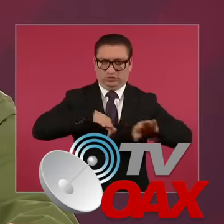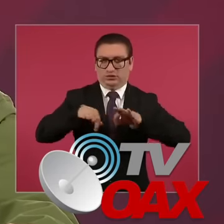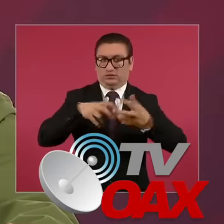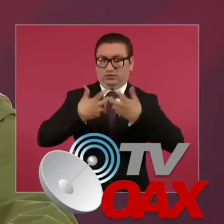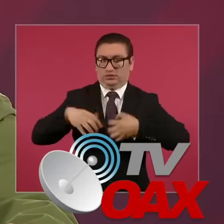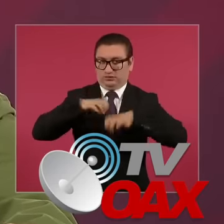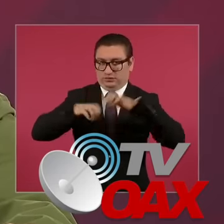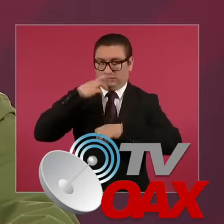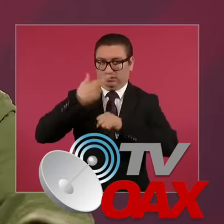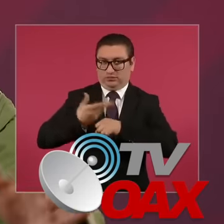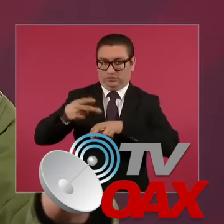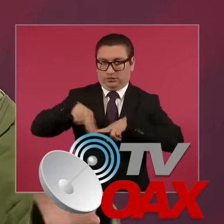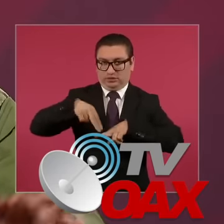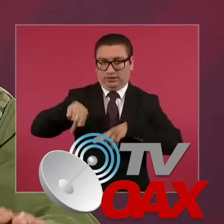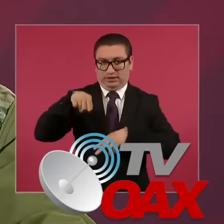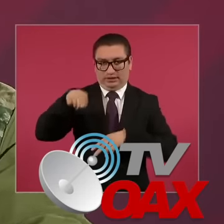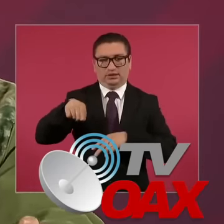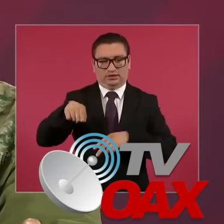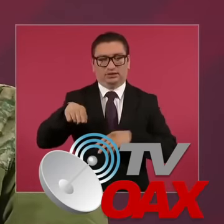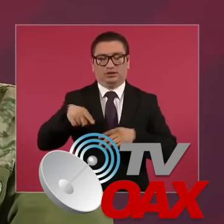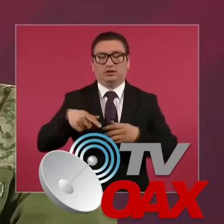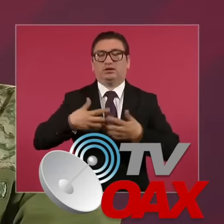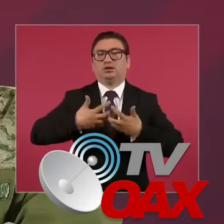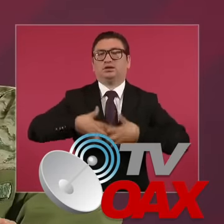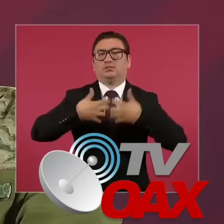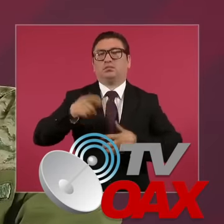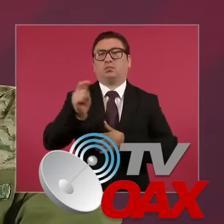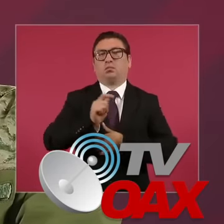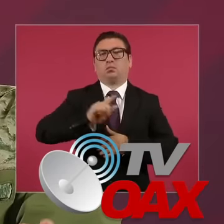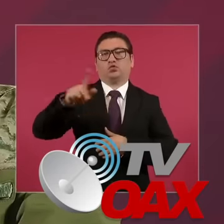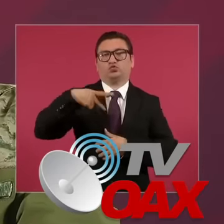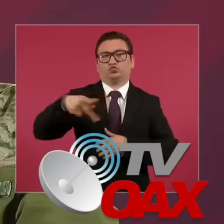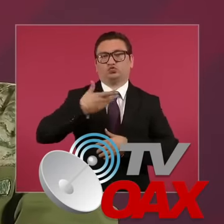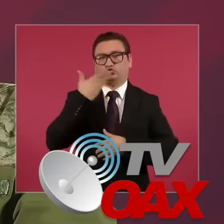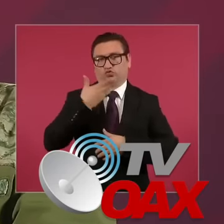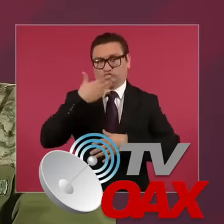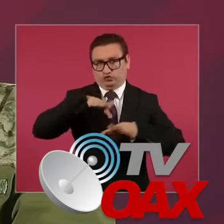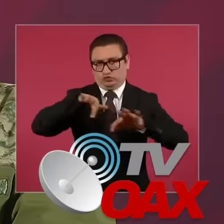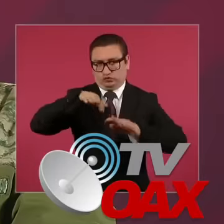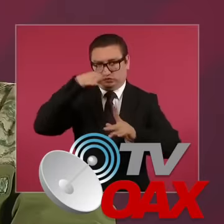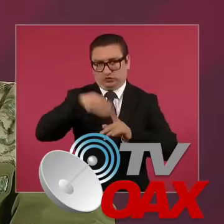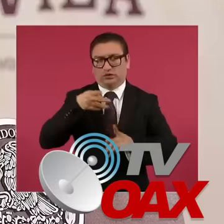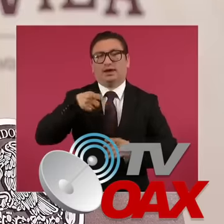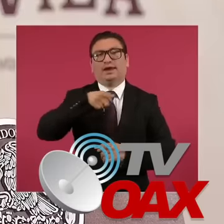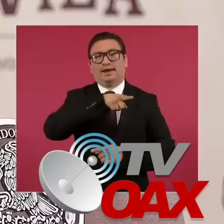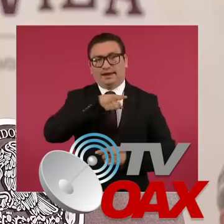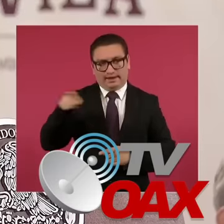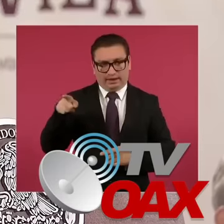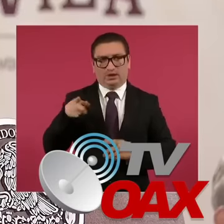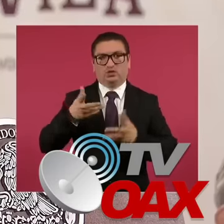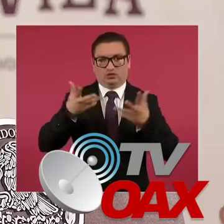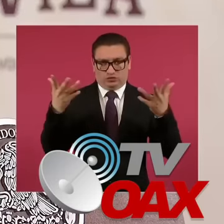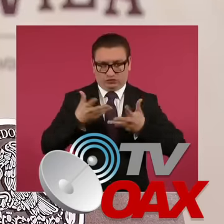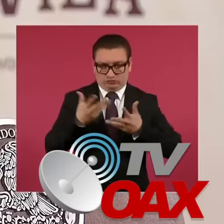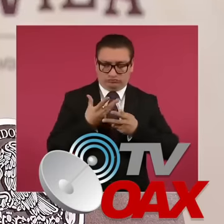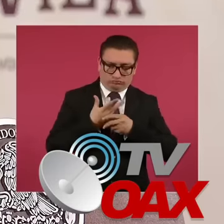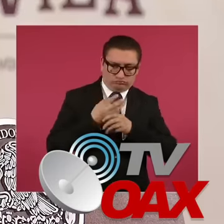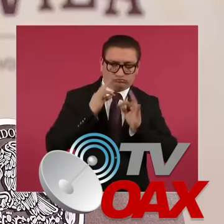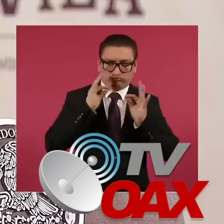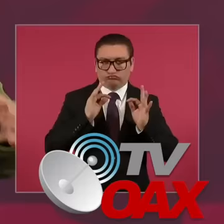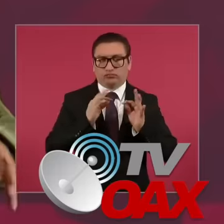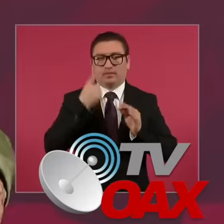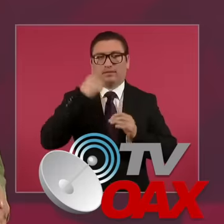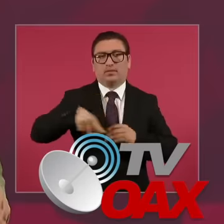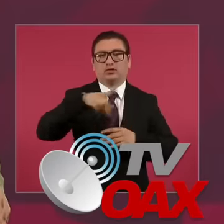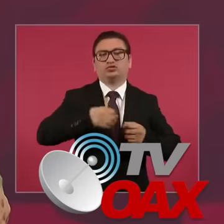empresa encargada del boletaje, una empresa profesional que se dedica a eso. Ellos van a generar las condiciones para garantizar